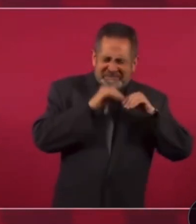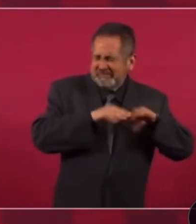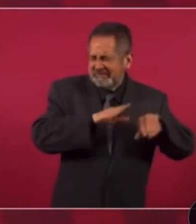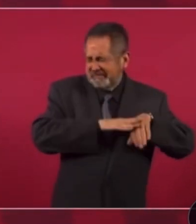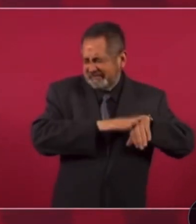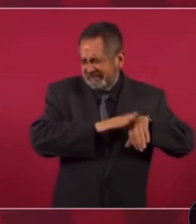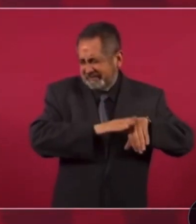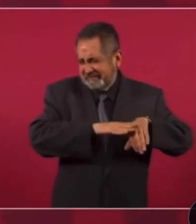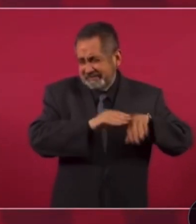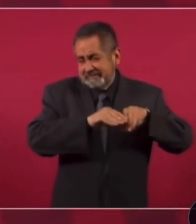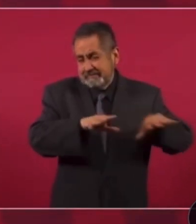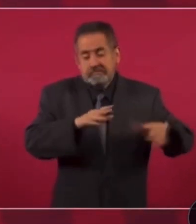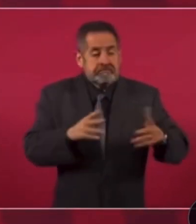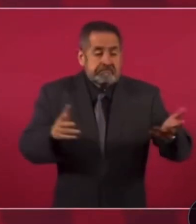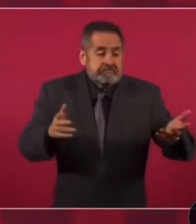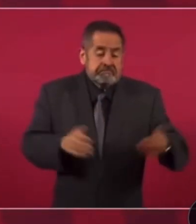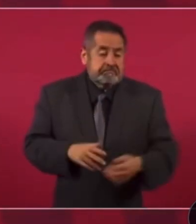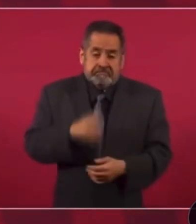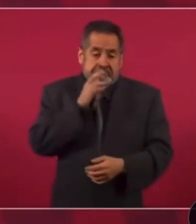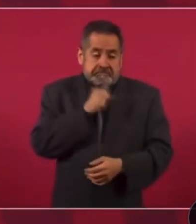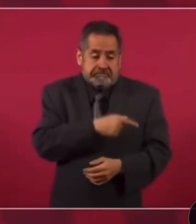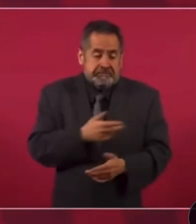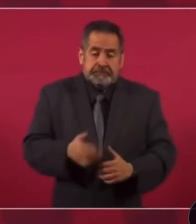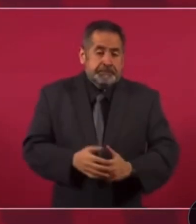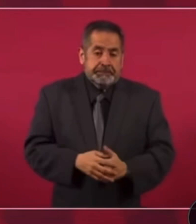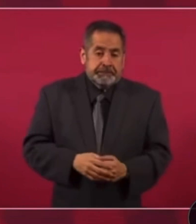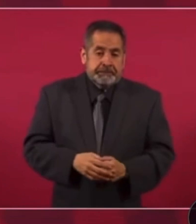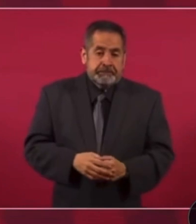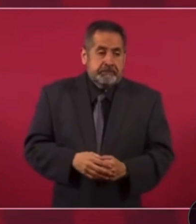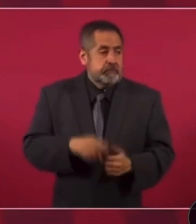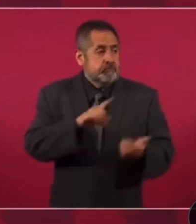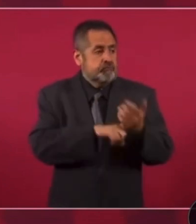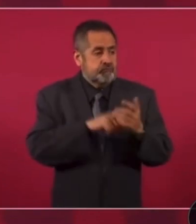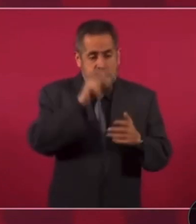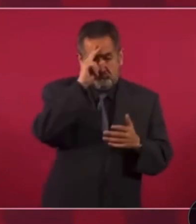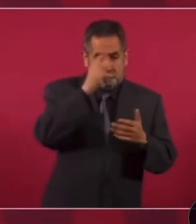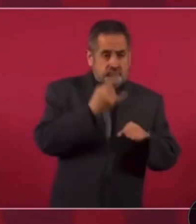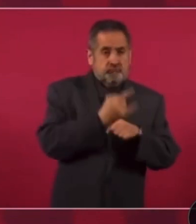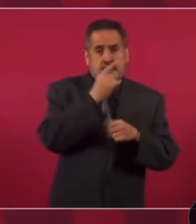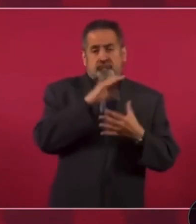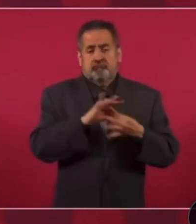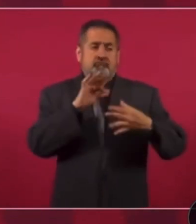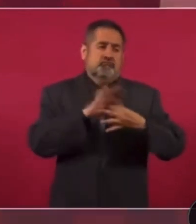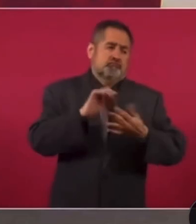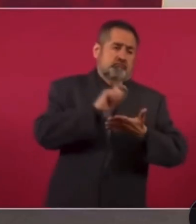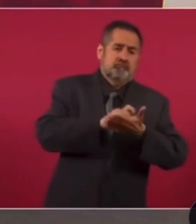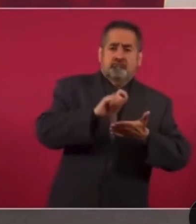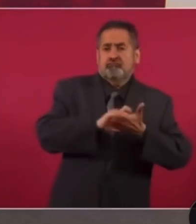con sus intelectuales orgánicos,